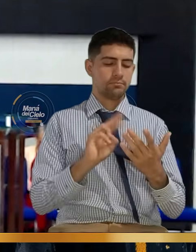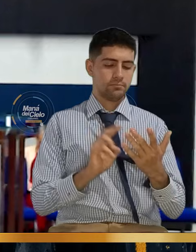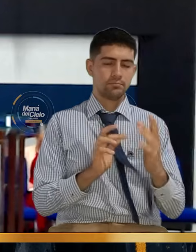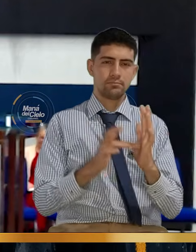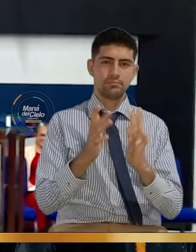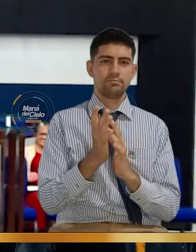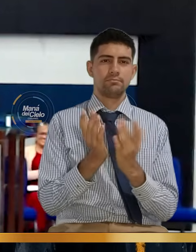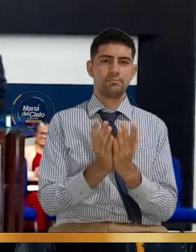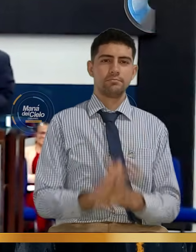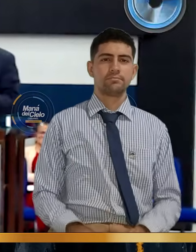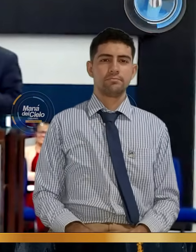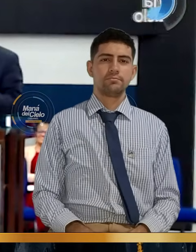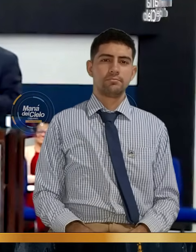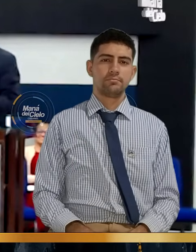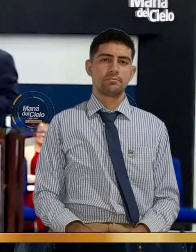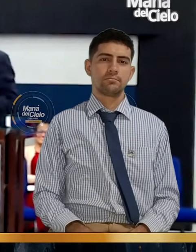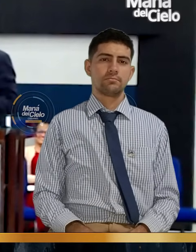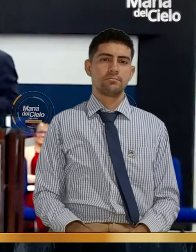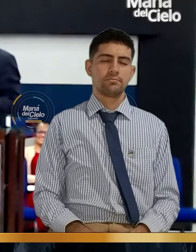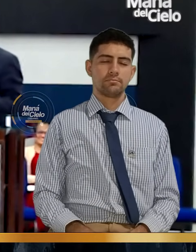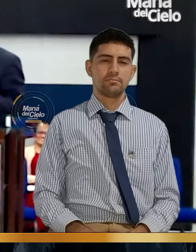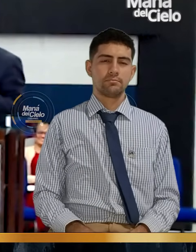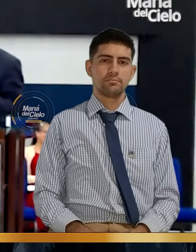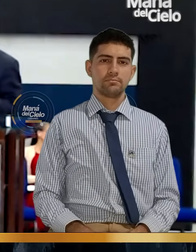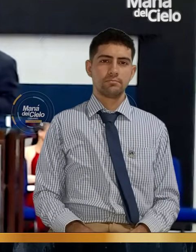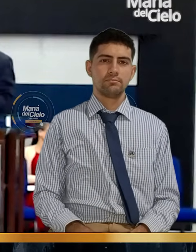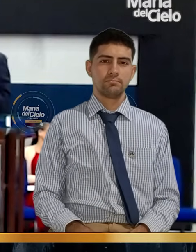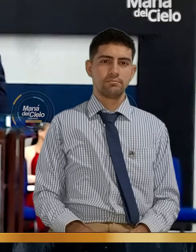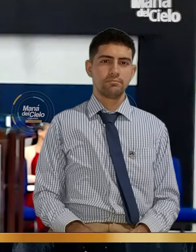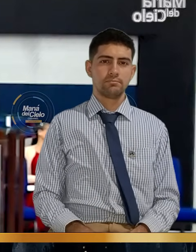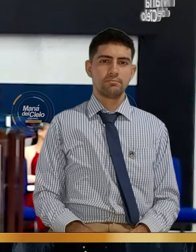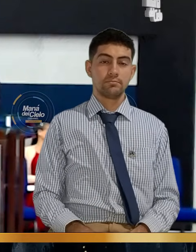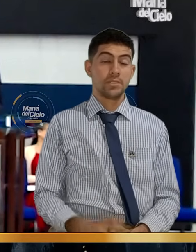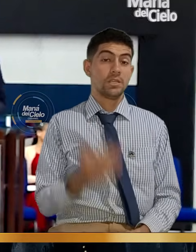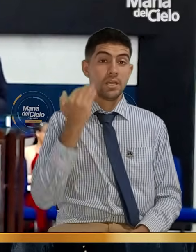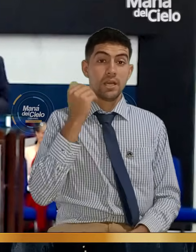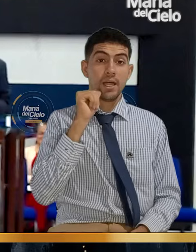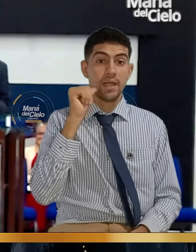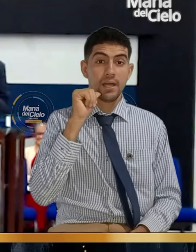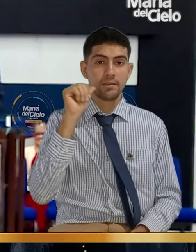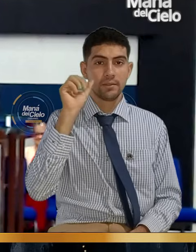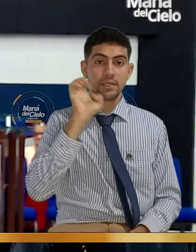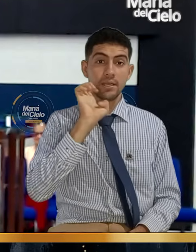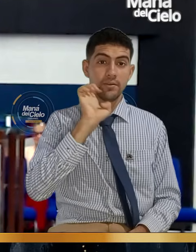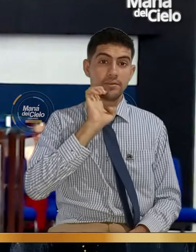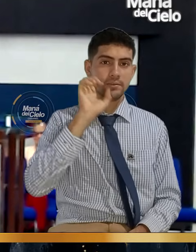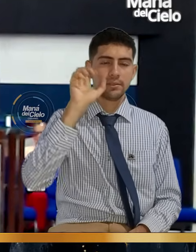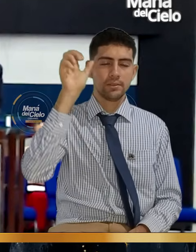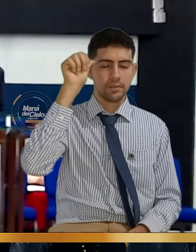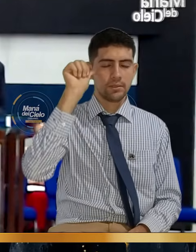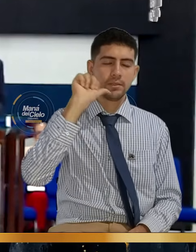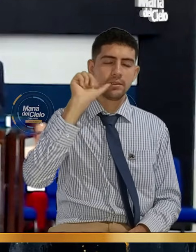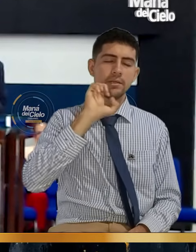el elefante la elefanta. Es para que ustedes me entiendan. O sea, cada uno tenía